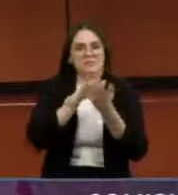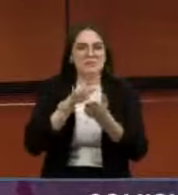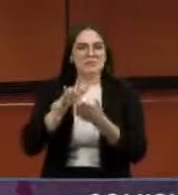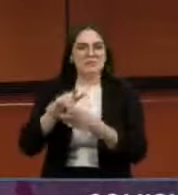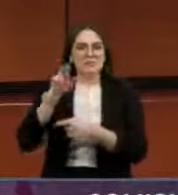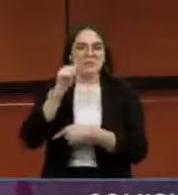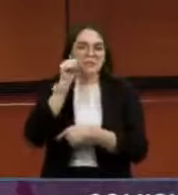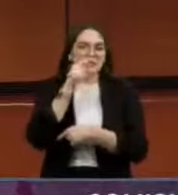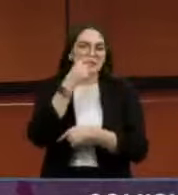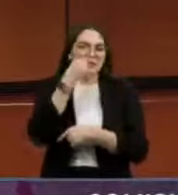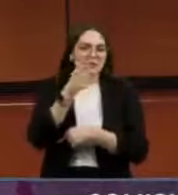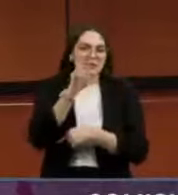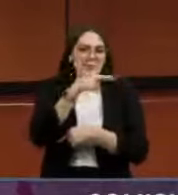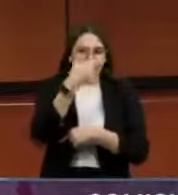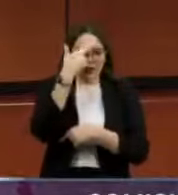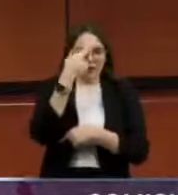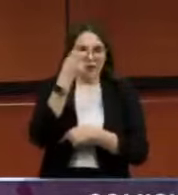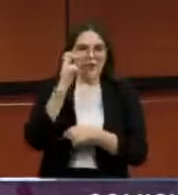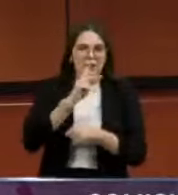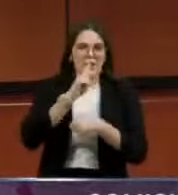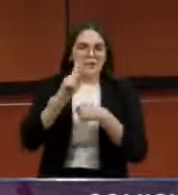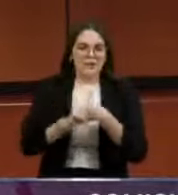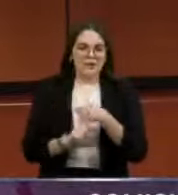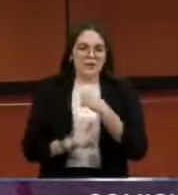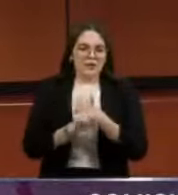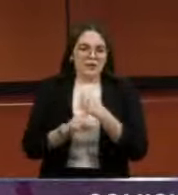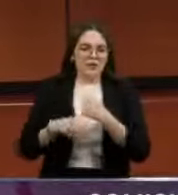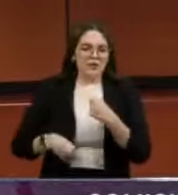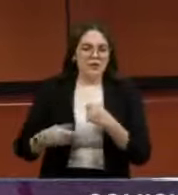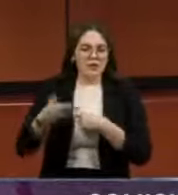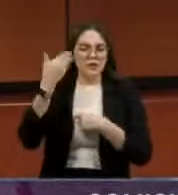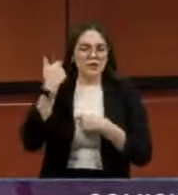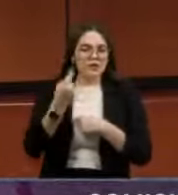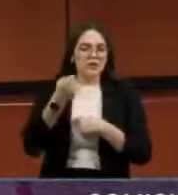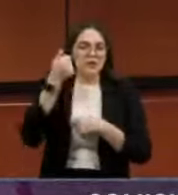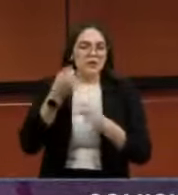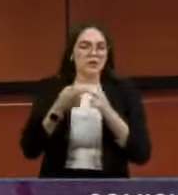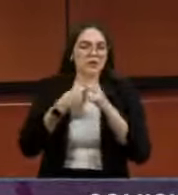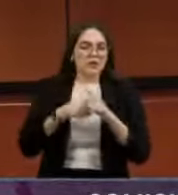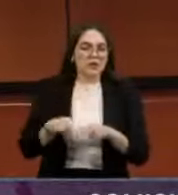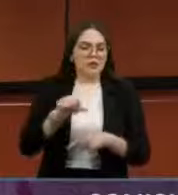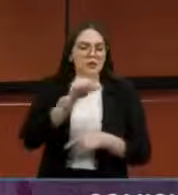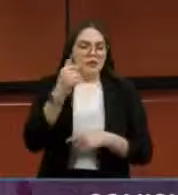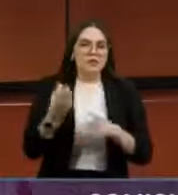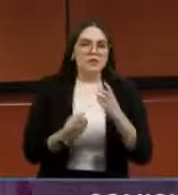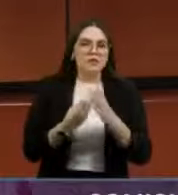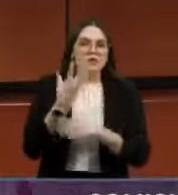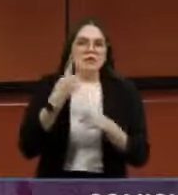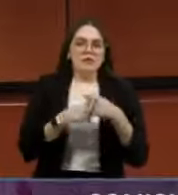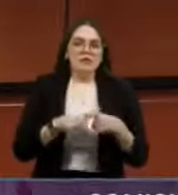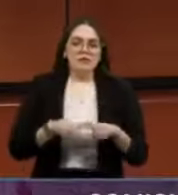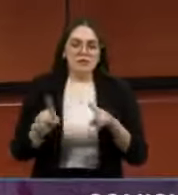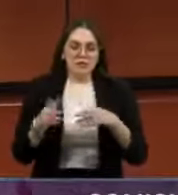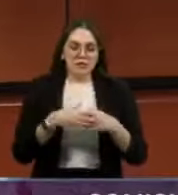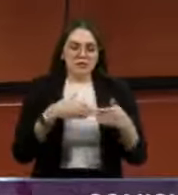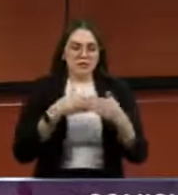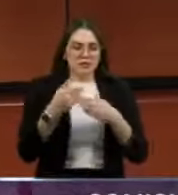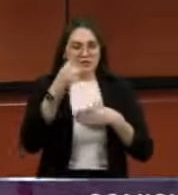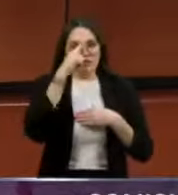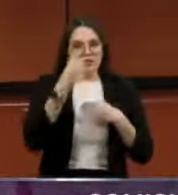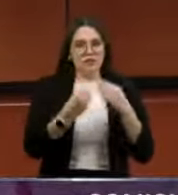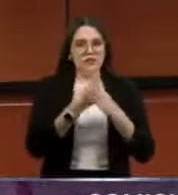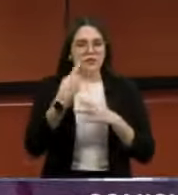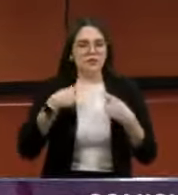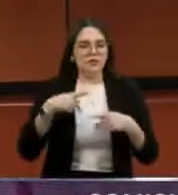del país. Con esa justificación empezó el modelo privatizador, malbaratando las empresas de la